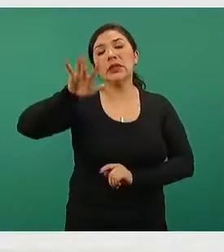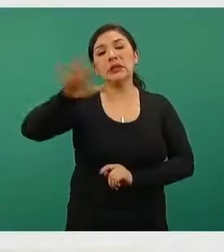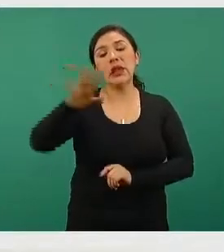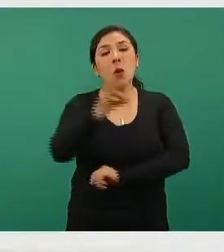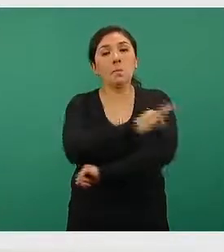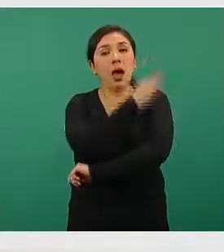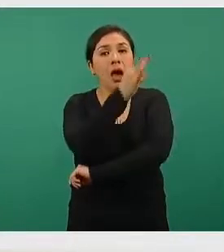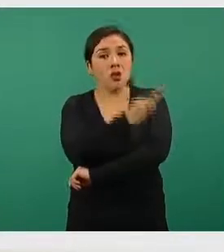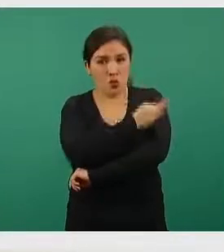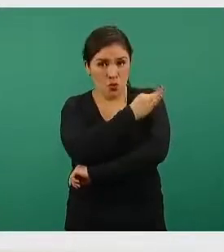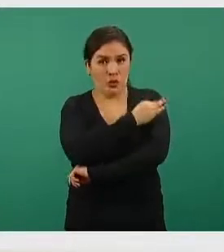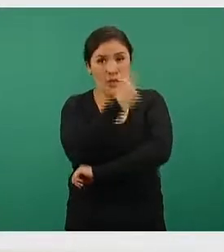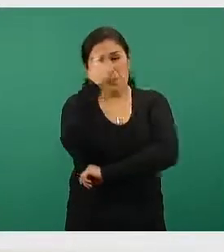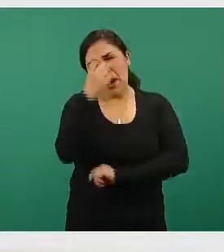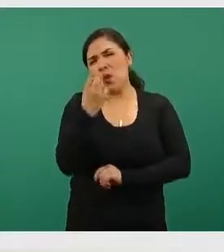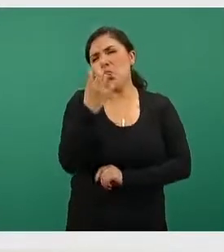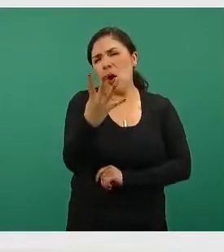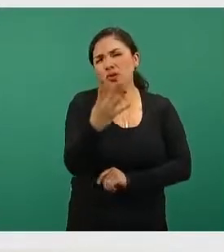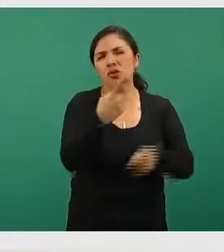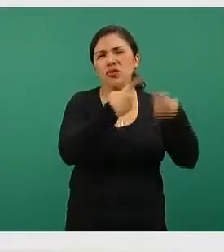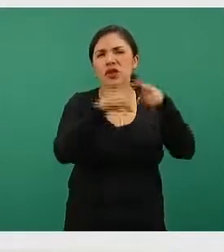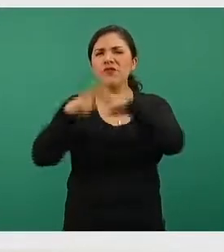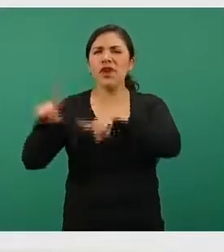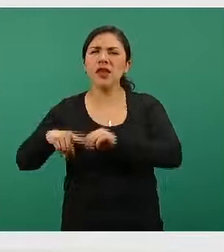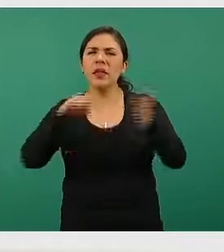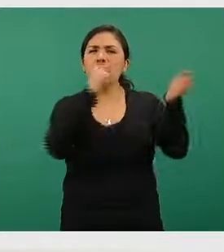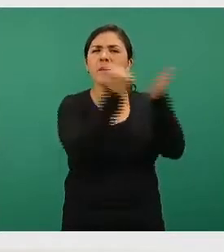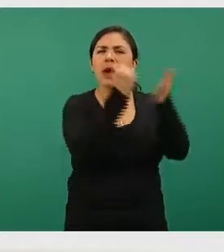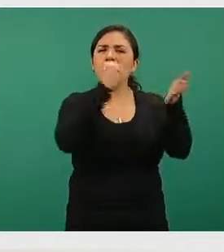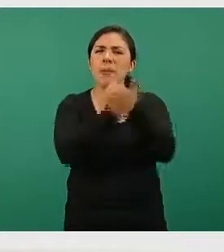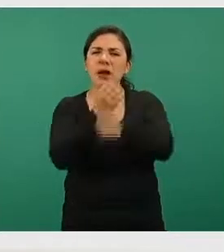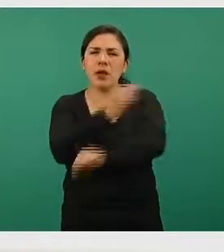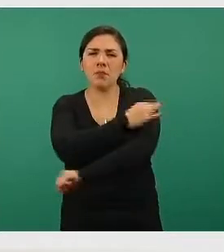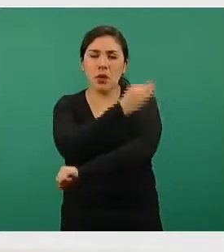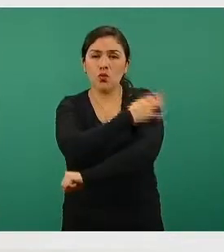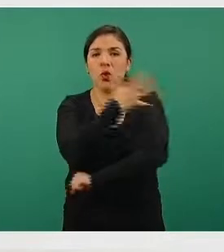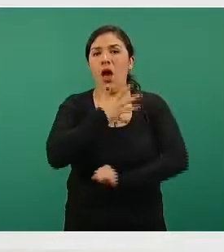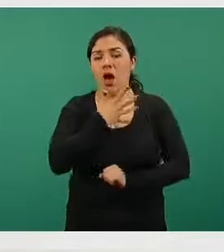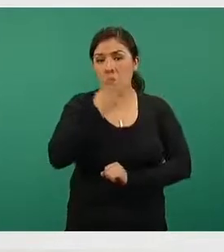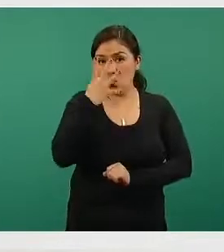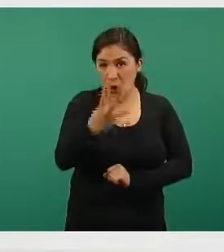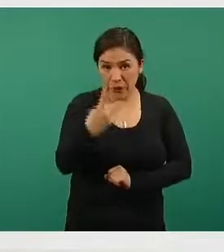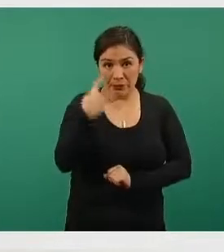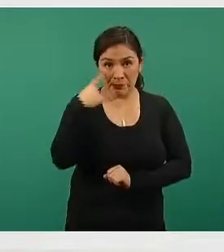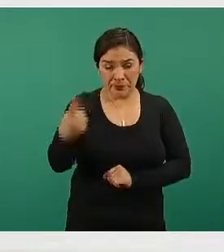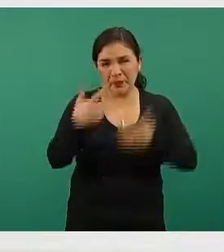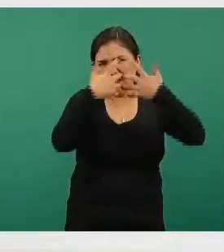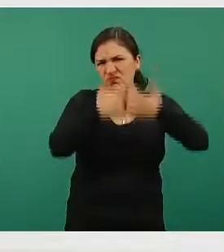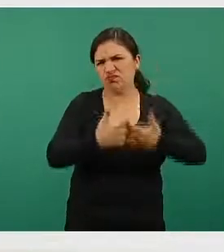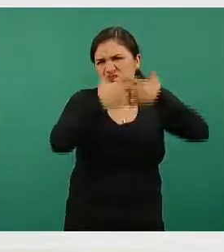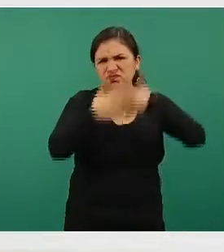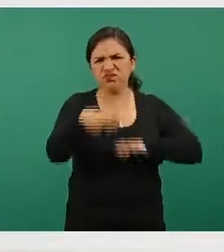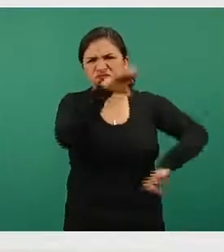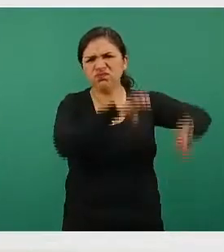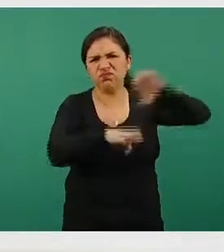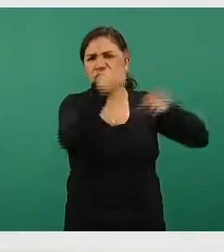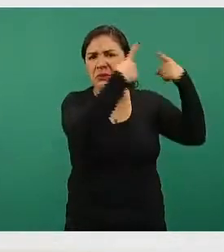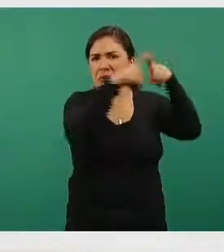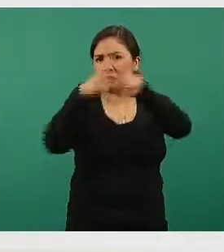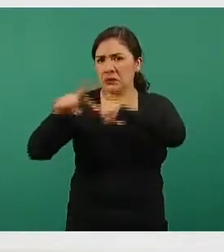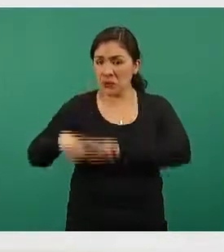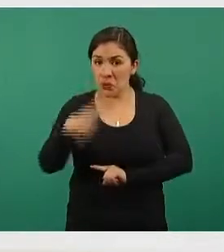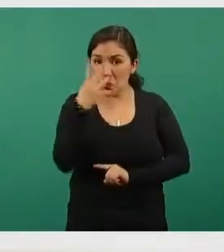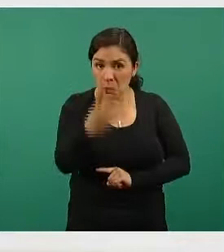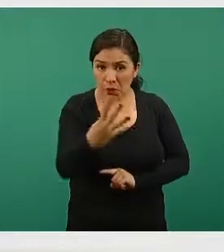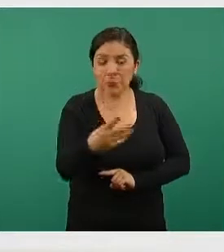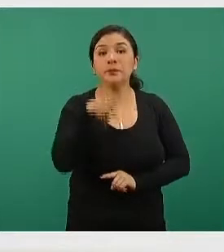4.691.775 dosis en los 4 tipos diferentes de vacuna y 4 marcas de 4 fabricantes diferentes de las